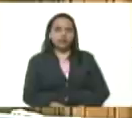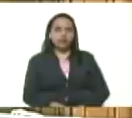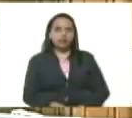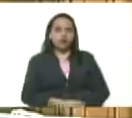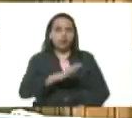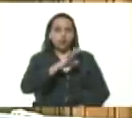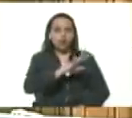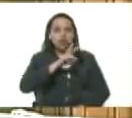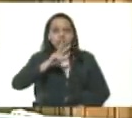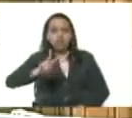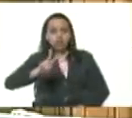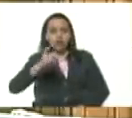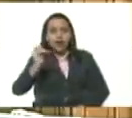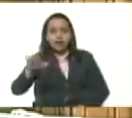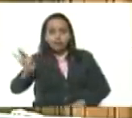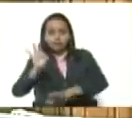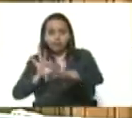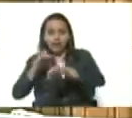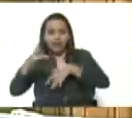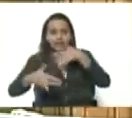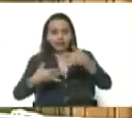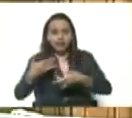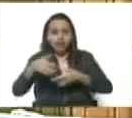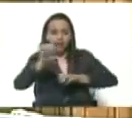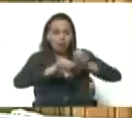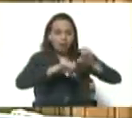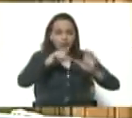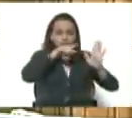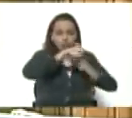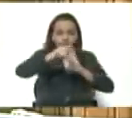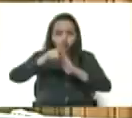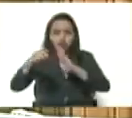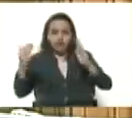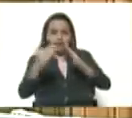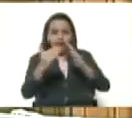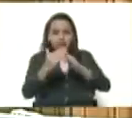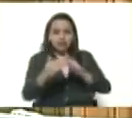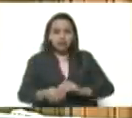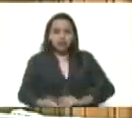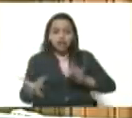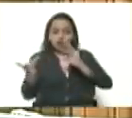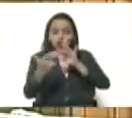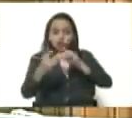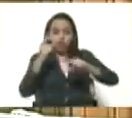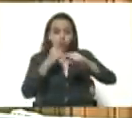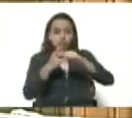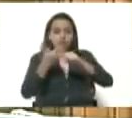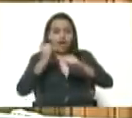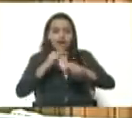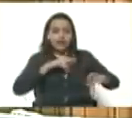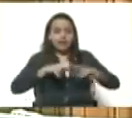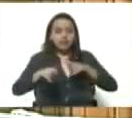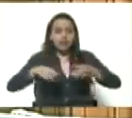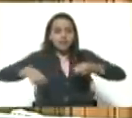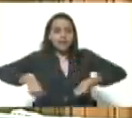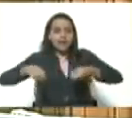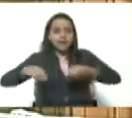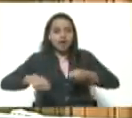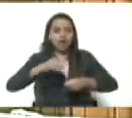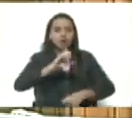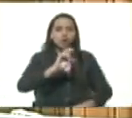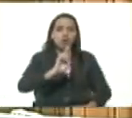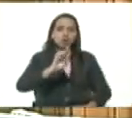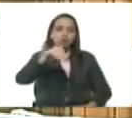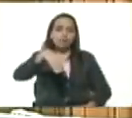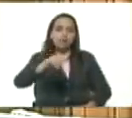42 de estos casos captados en jornada de despistaje masivo a contactos de casos positivos vinculados al mercado de Cumaná. Ese fue otro foco,